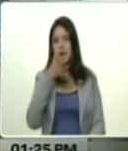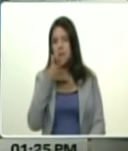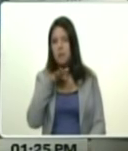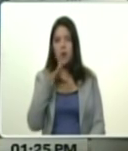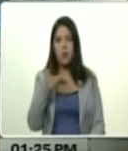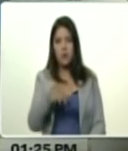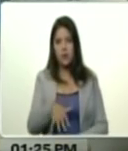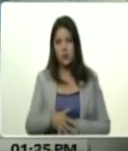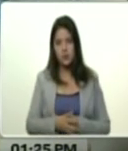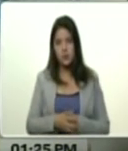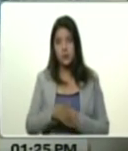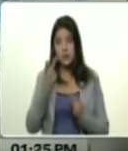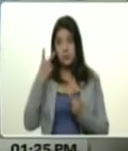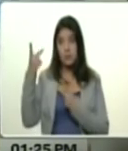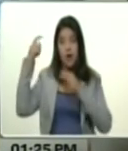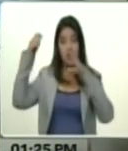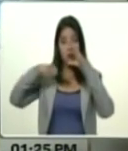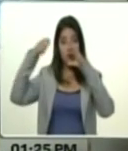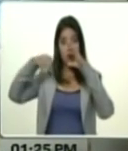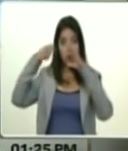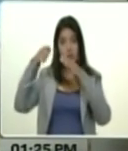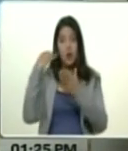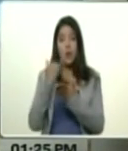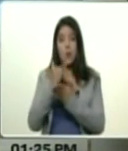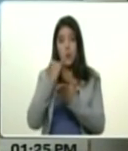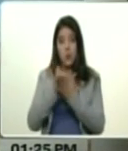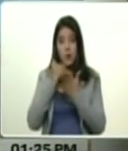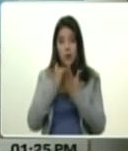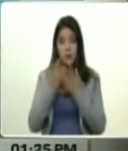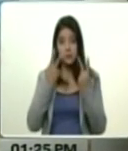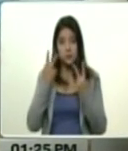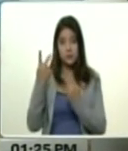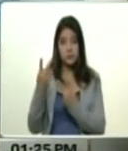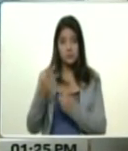aproximadamente. Estos videos son parte de las evidencias que vinculan